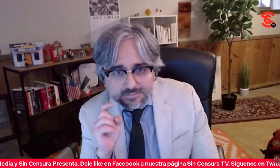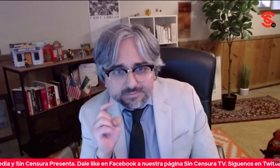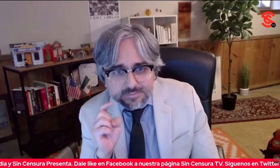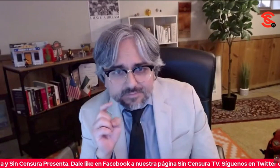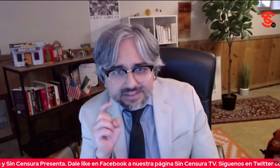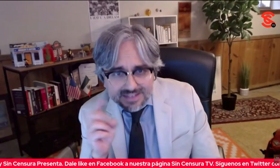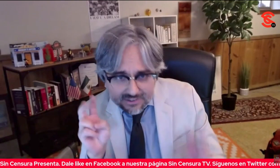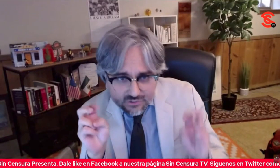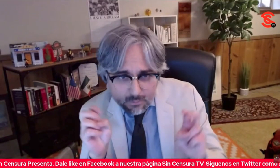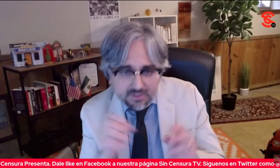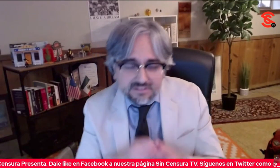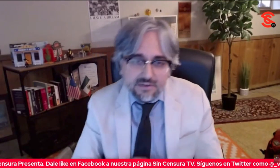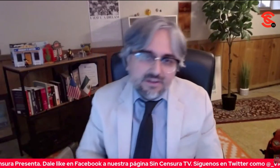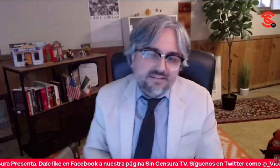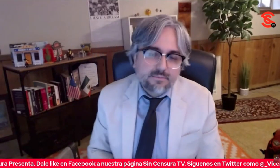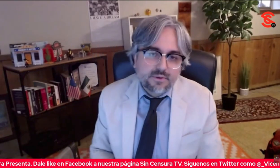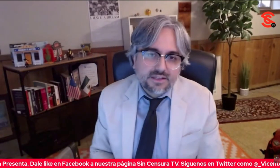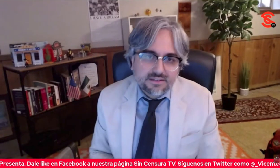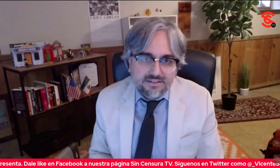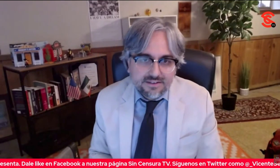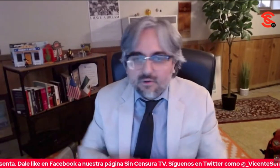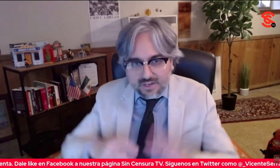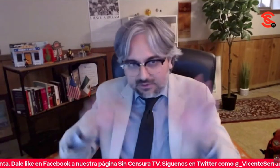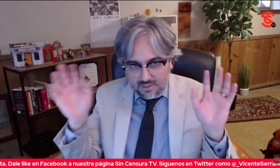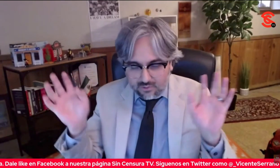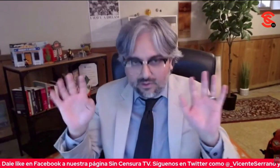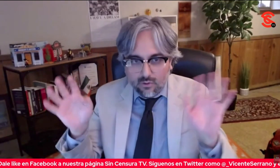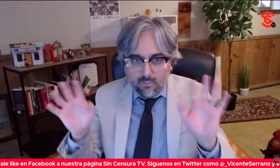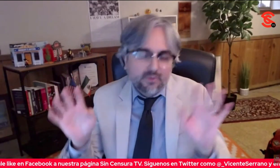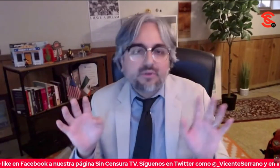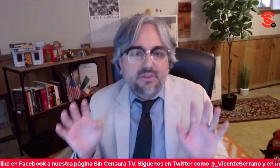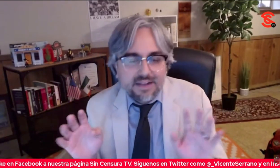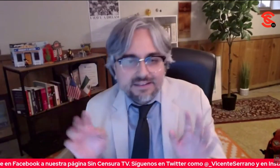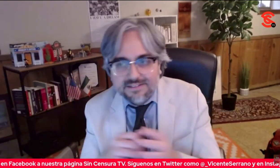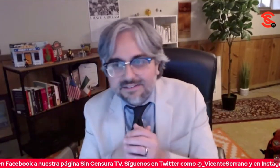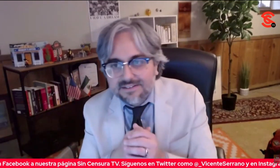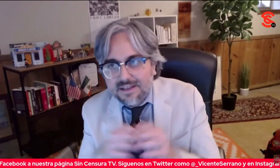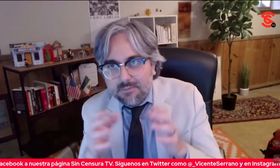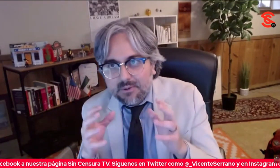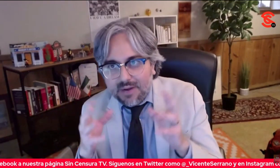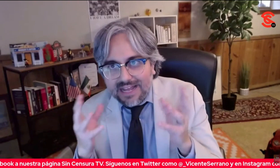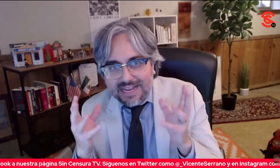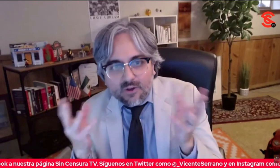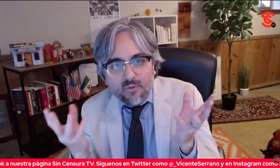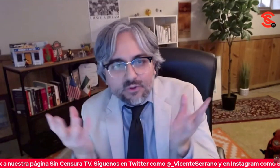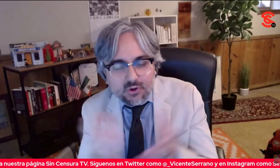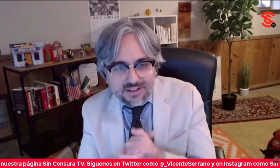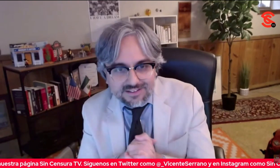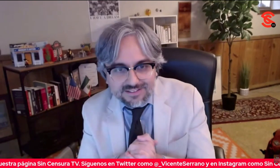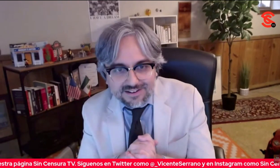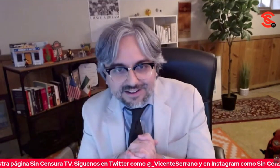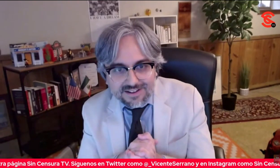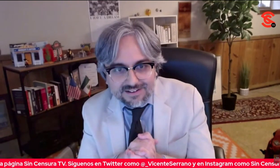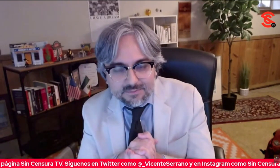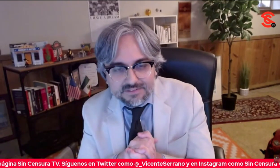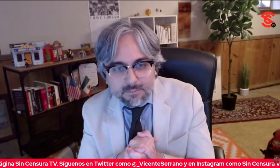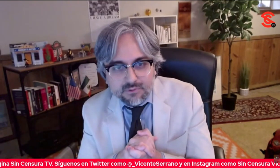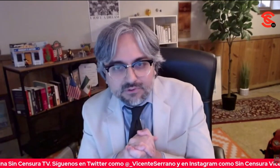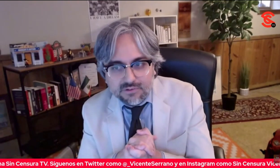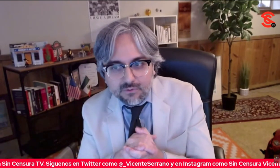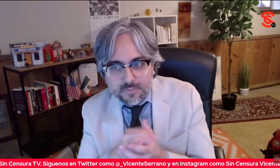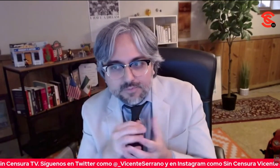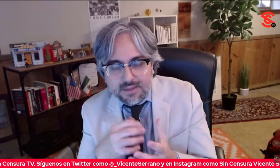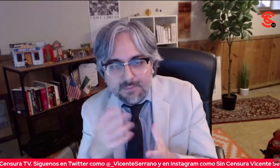La dirección, por decirlo así, porque tienen a un director editorial nuevo, pero no es María Scherer, pero el control de la